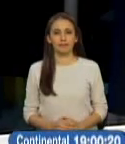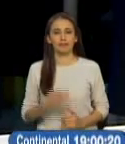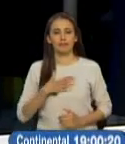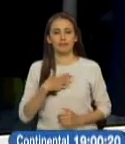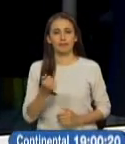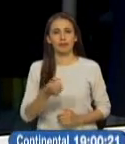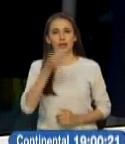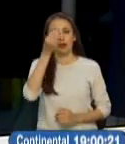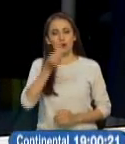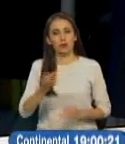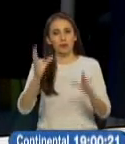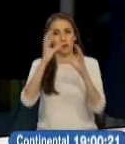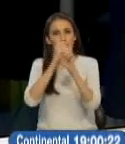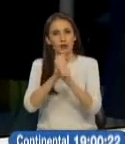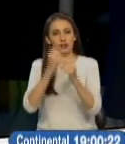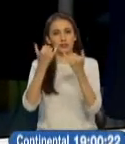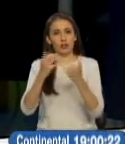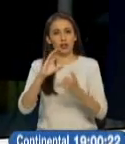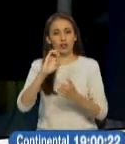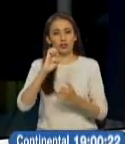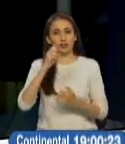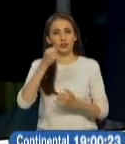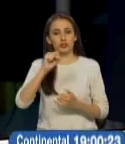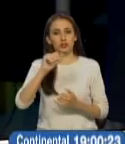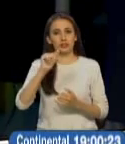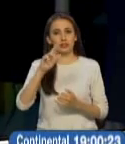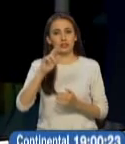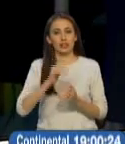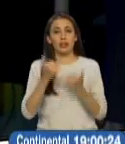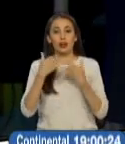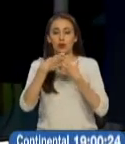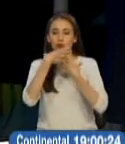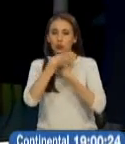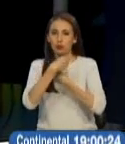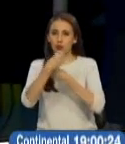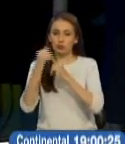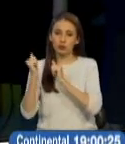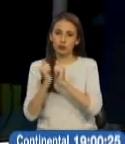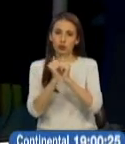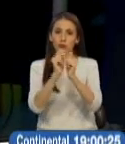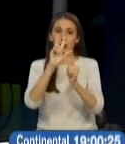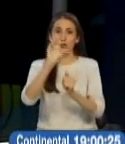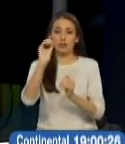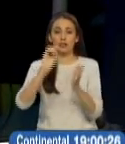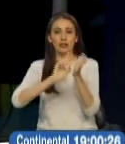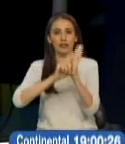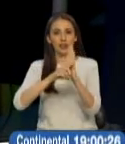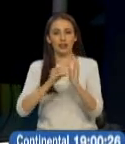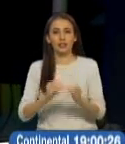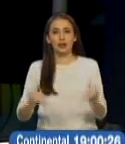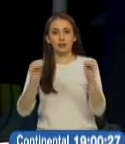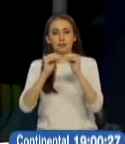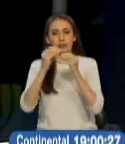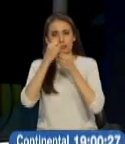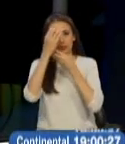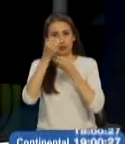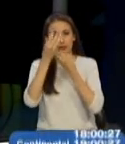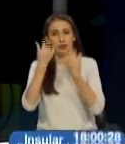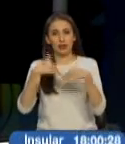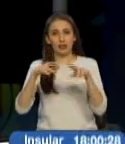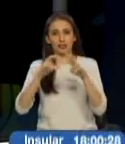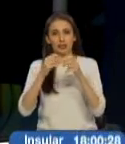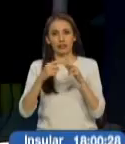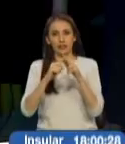¿Qué tal, amigos televidentes? Muy buenas noches. Soy César García. Un gusto poderles acompañar durante 30 minutos de la mejor información. Aquí